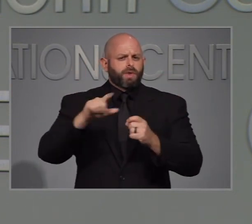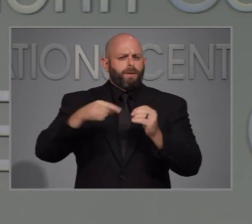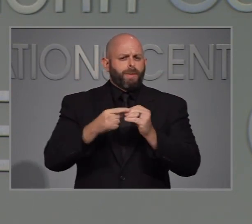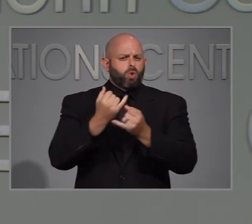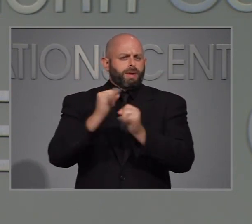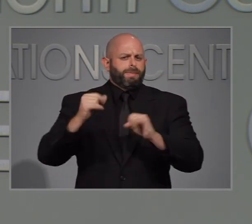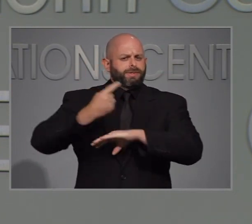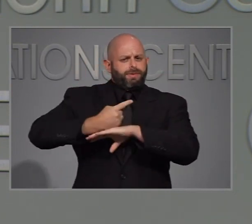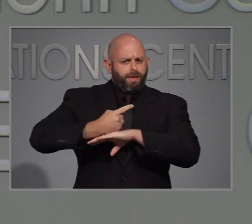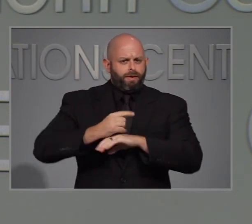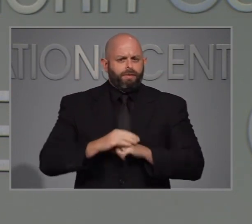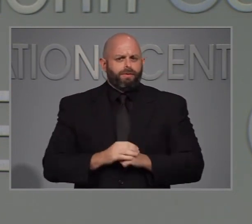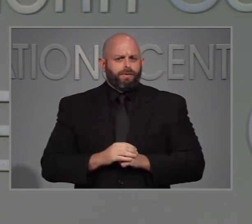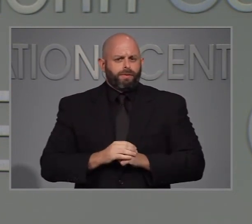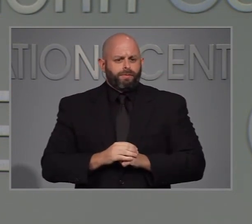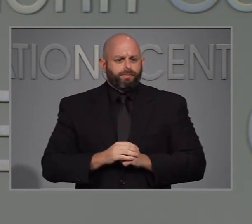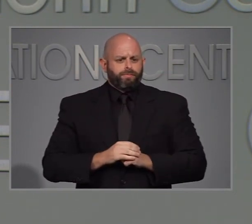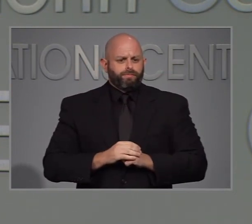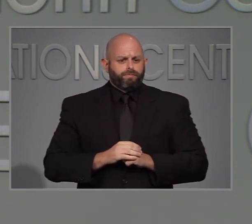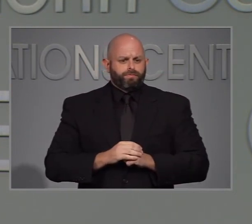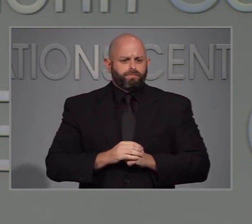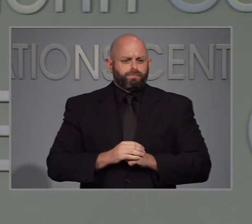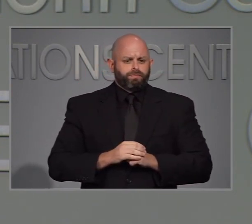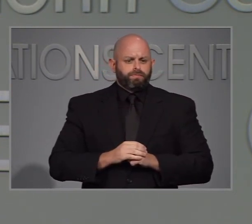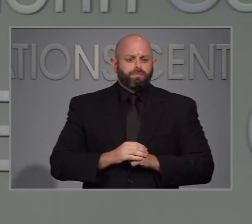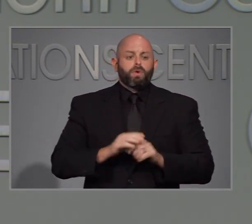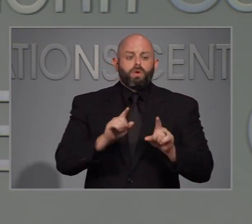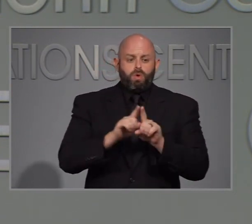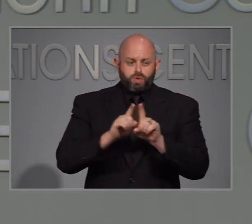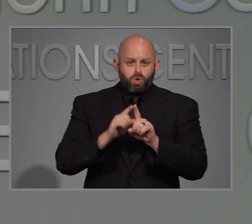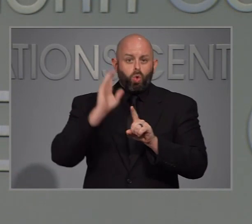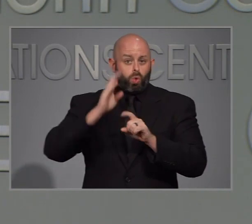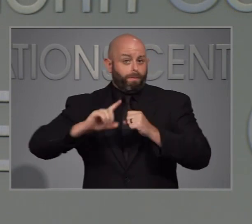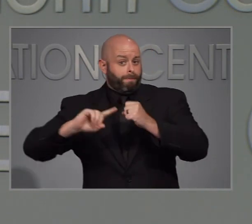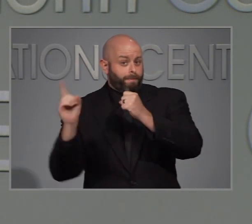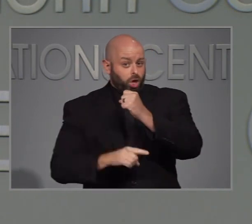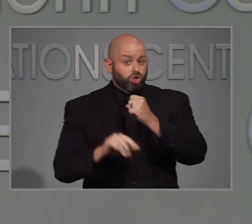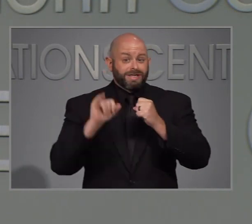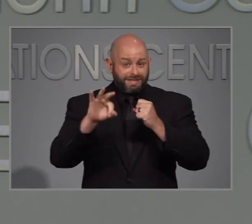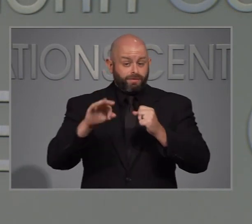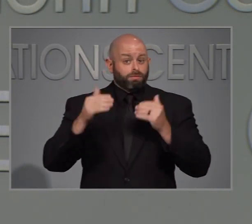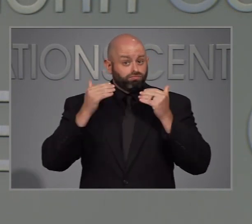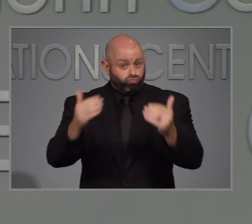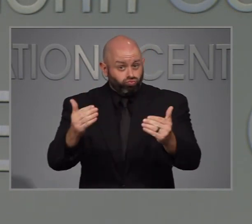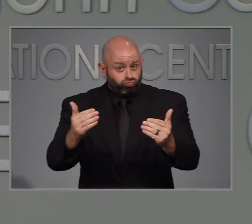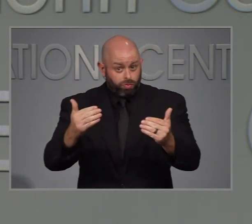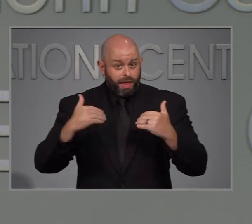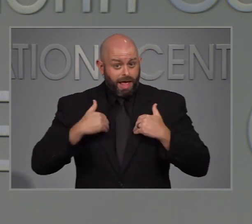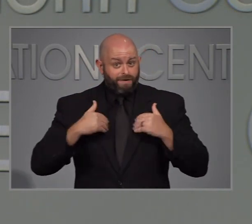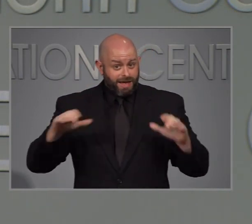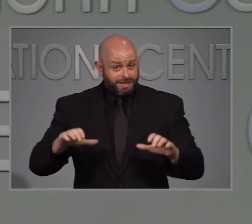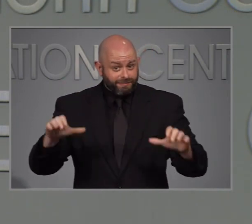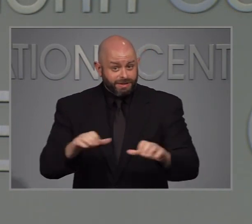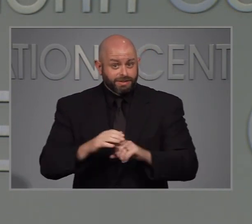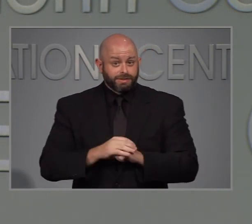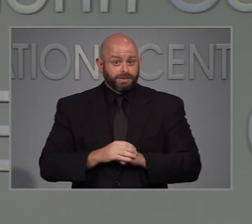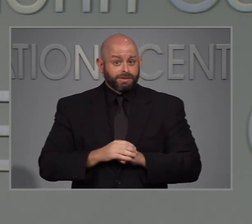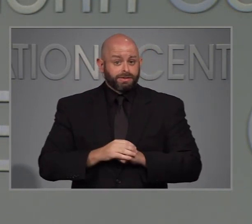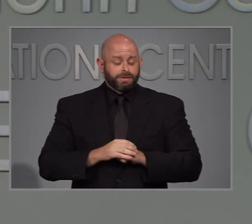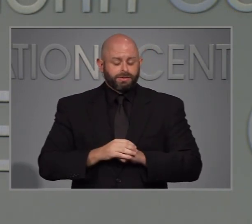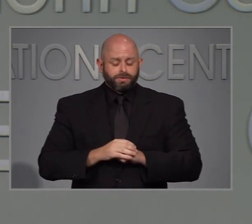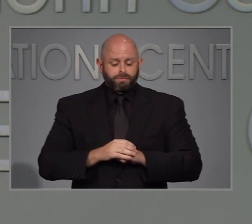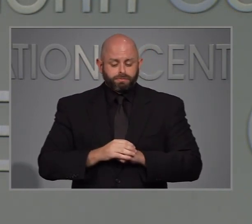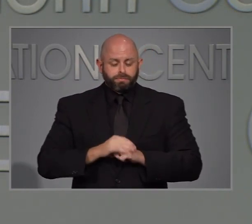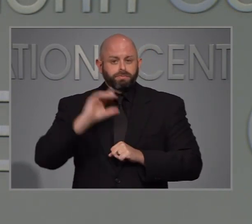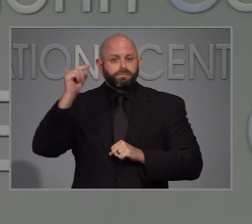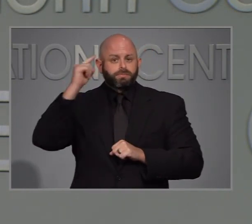acción, vigilancia de cumplimiento o qué van a hacer? Respuesta. En primer lugar, me encanta el 4 de julio, es uno de